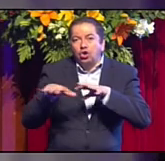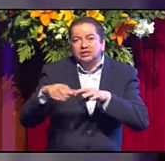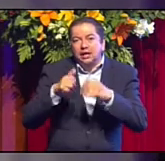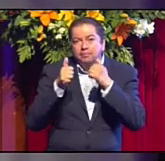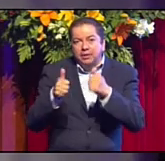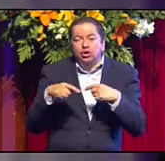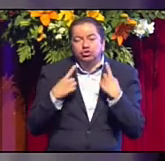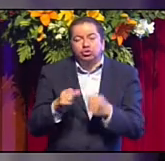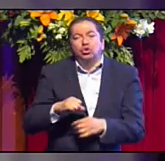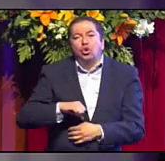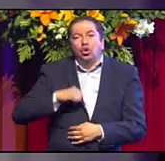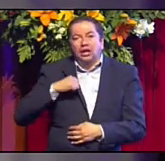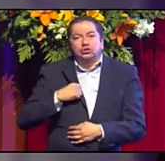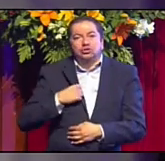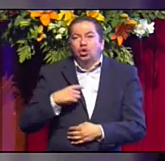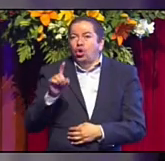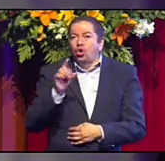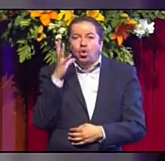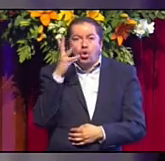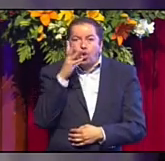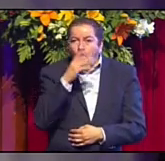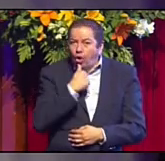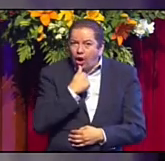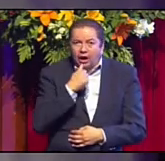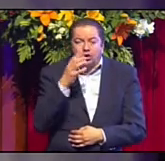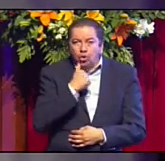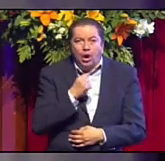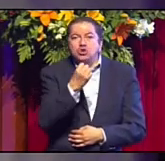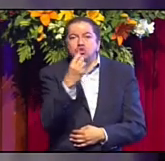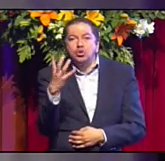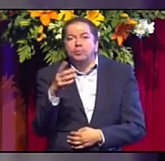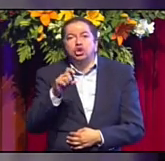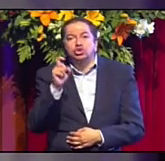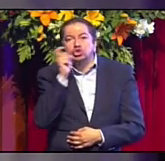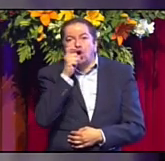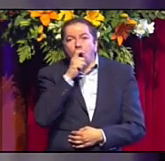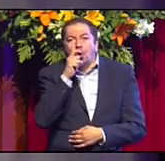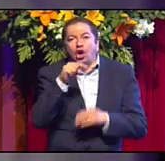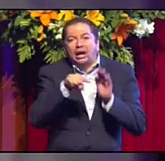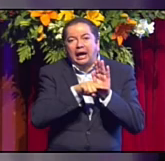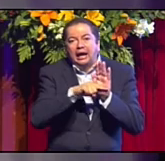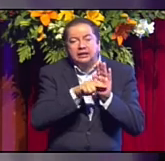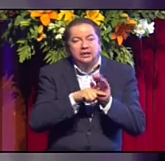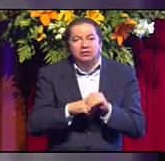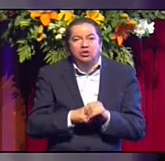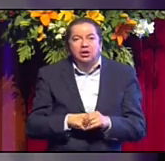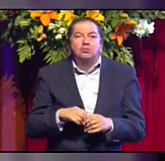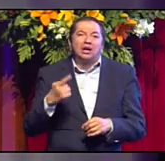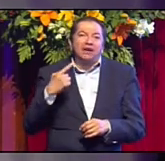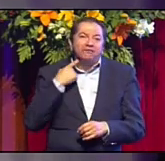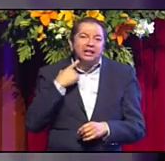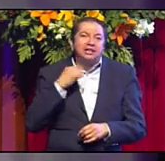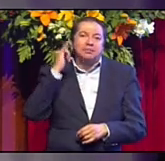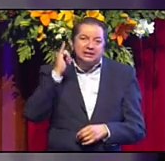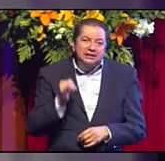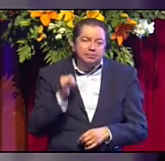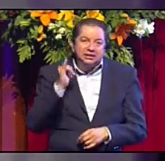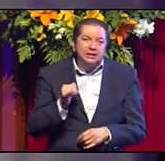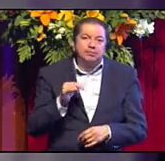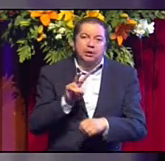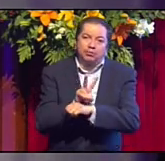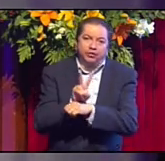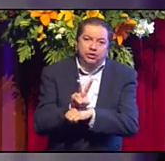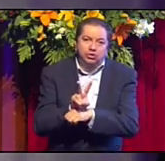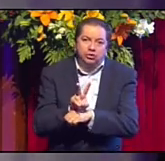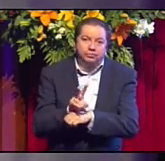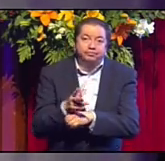orgullosos de no tener números rojos, como históricamente tuvo en nuestra comuna y donde las víctimas eran justamente nuestros profesores. Y